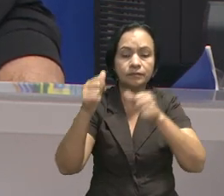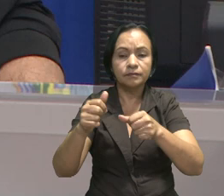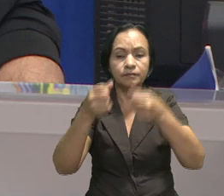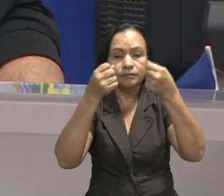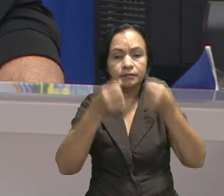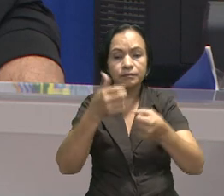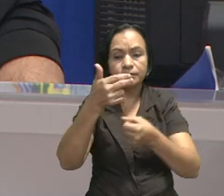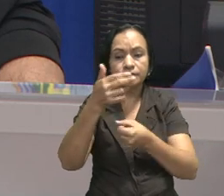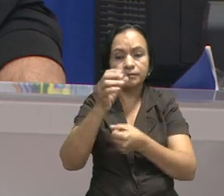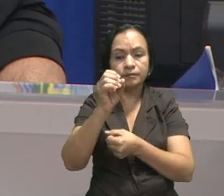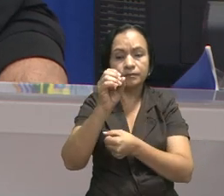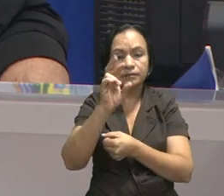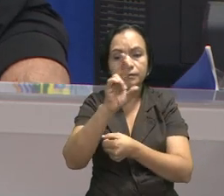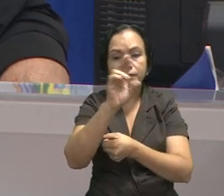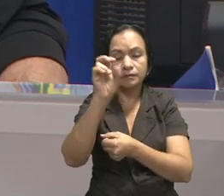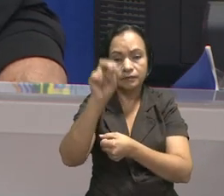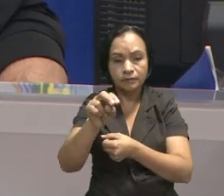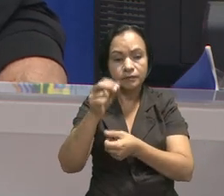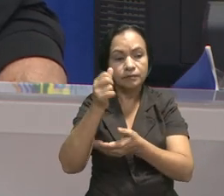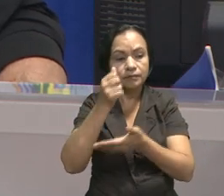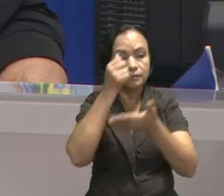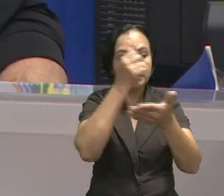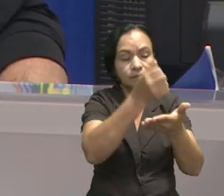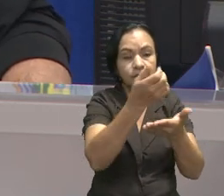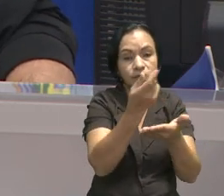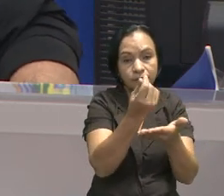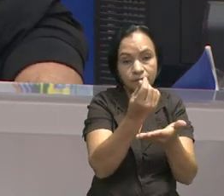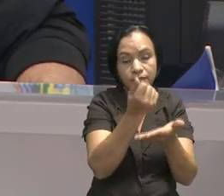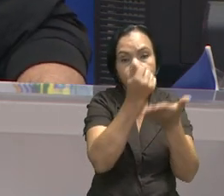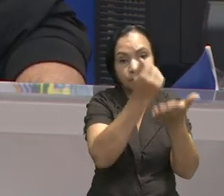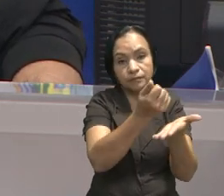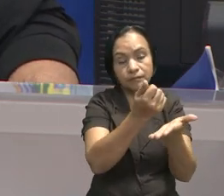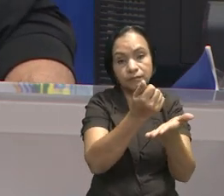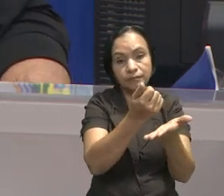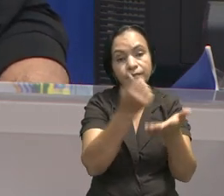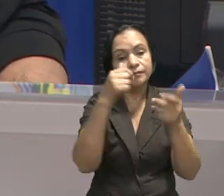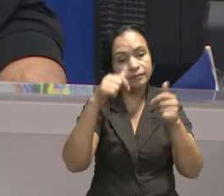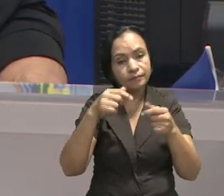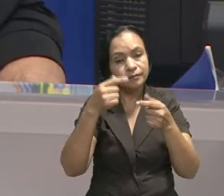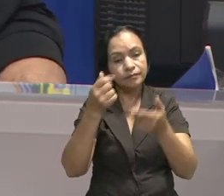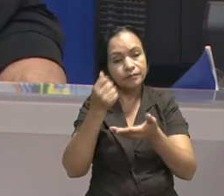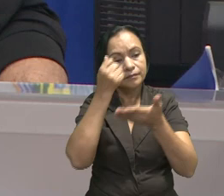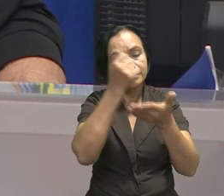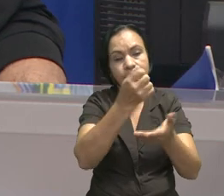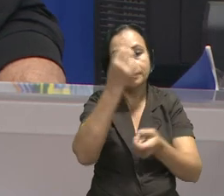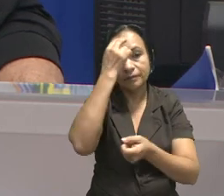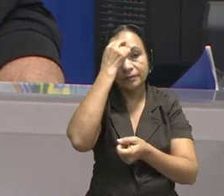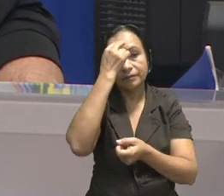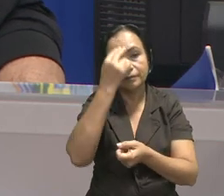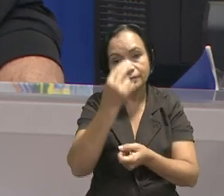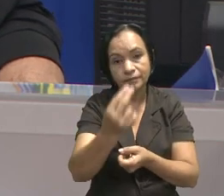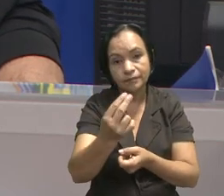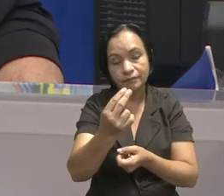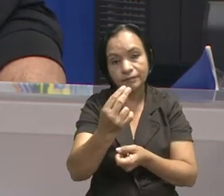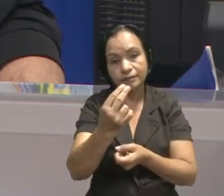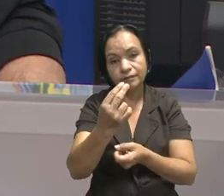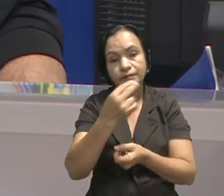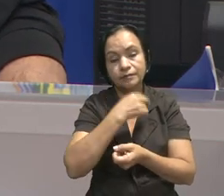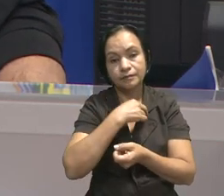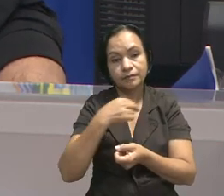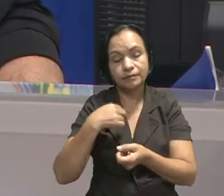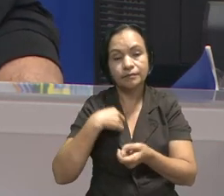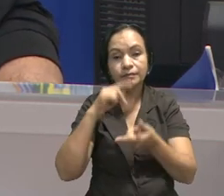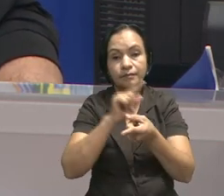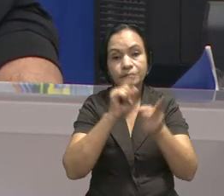Chocorrón Buitrago, para su pensión de gracia, que más bien yo la llamo pensión de honor. Y eso es lo que hay